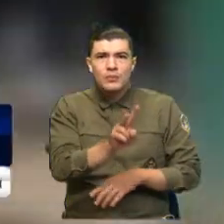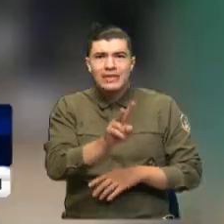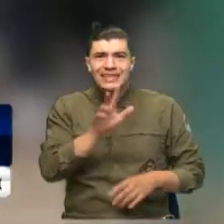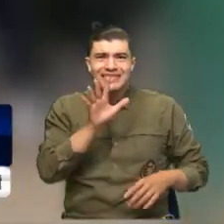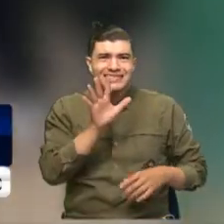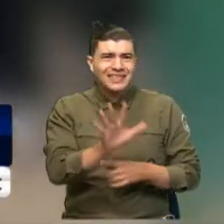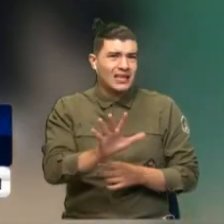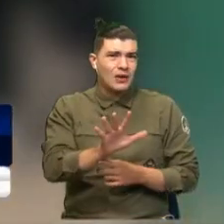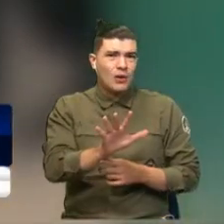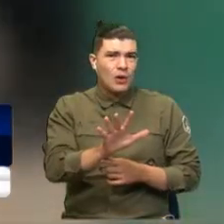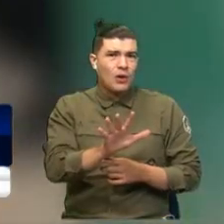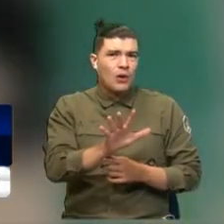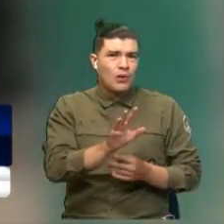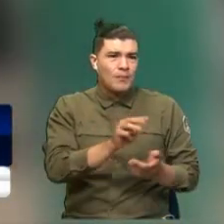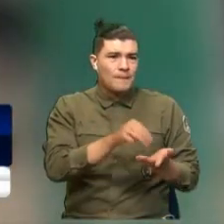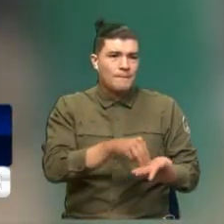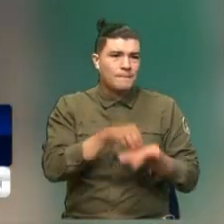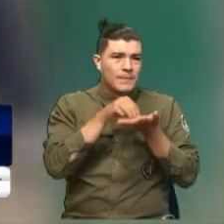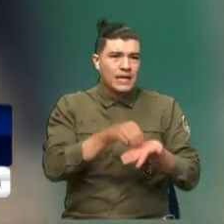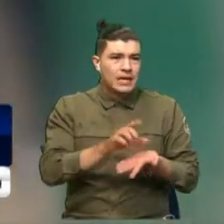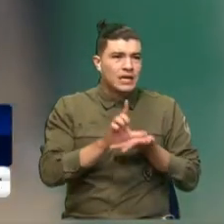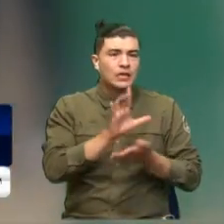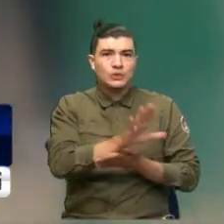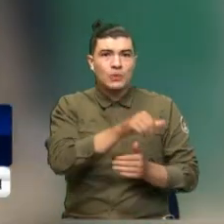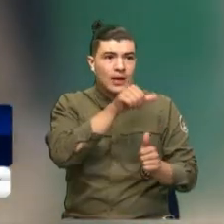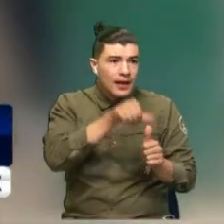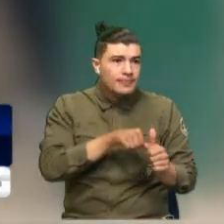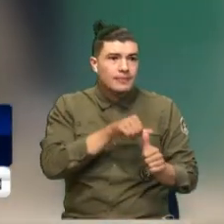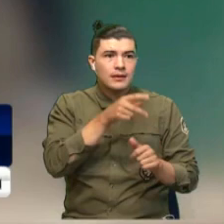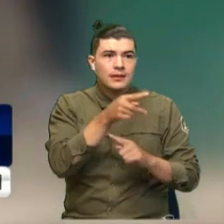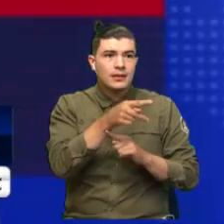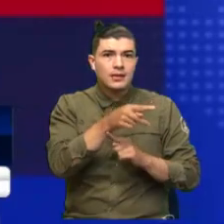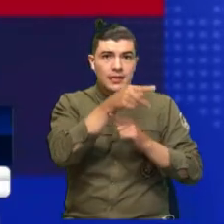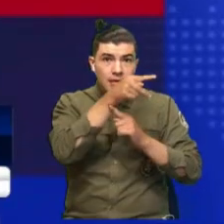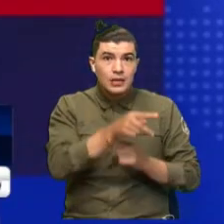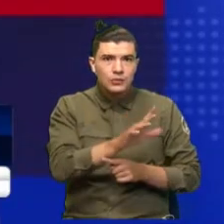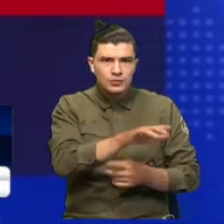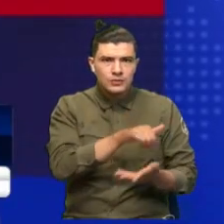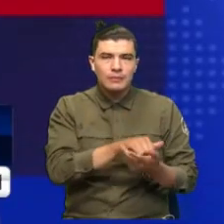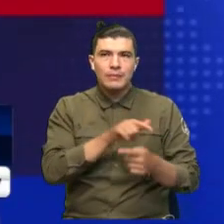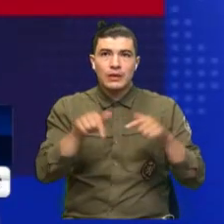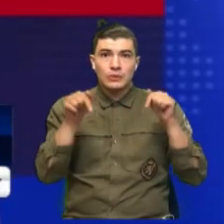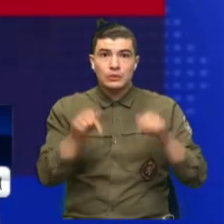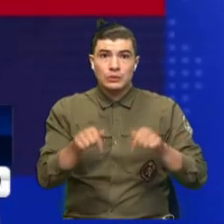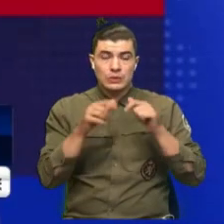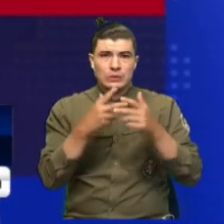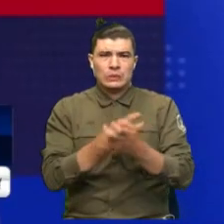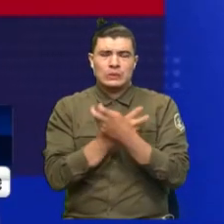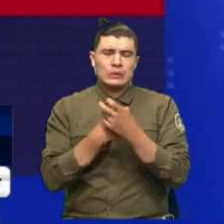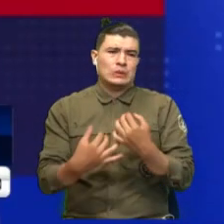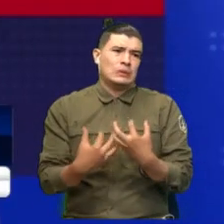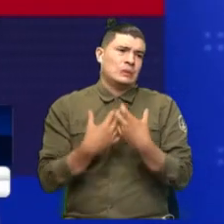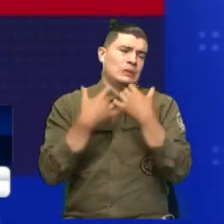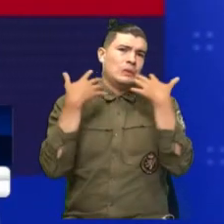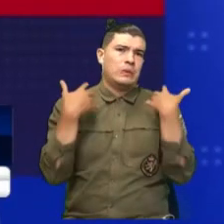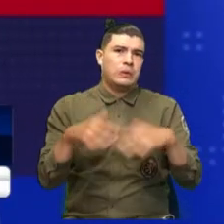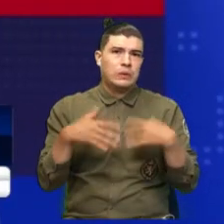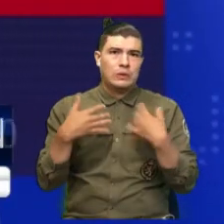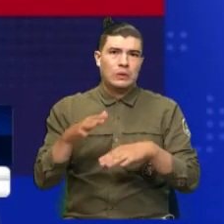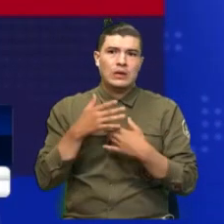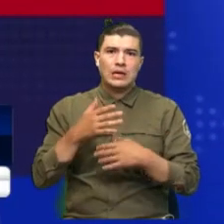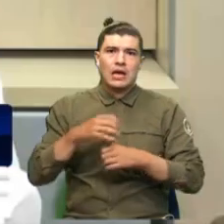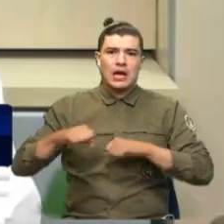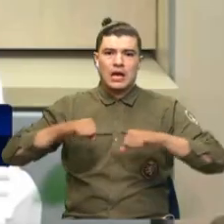por kilo por otra parte las dos niñas que incidieron las 30 cápsulas presentaron intoxicación severa y una de ellas conducta suicida